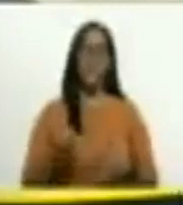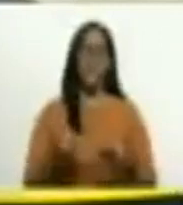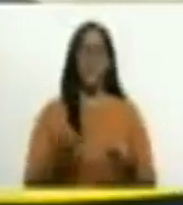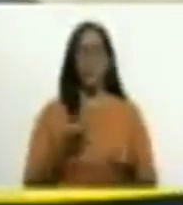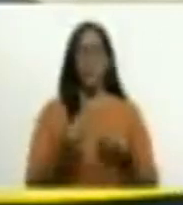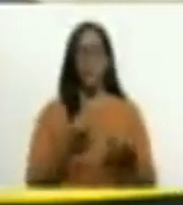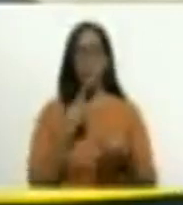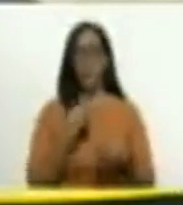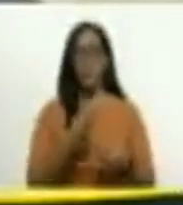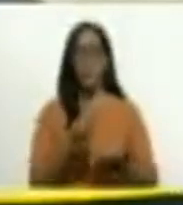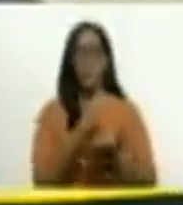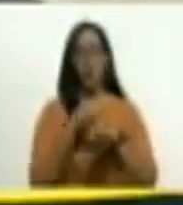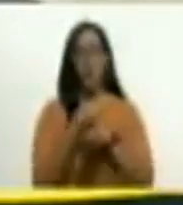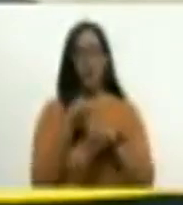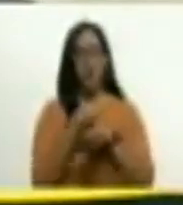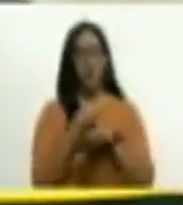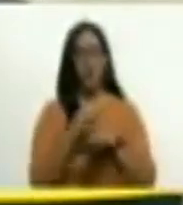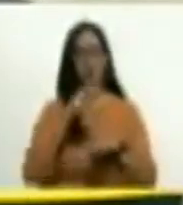el gobernador Víctor Clark,